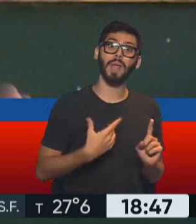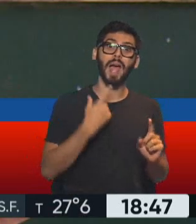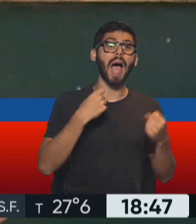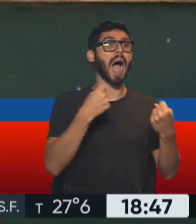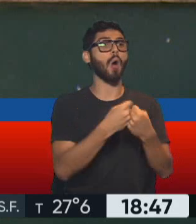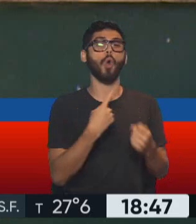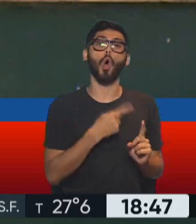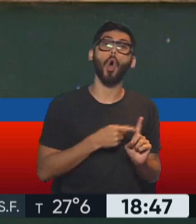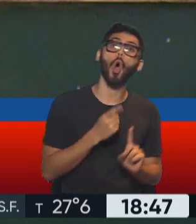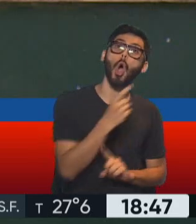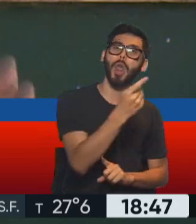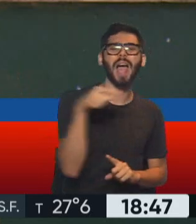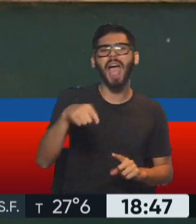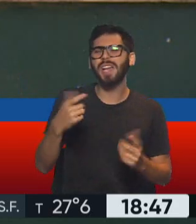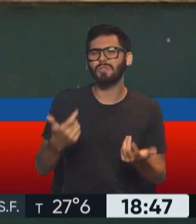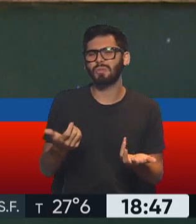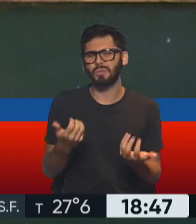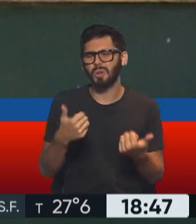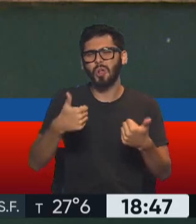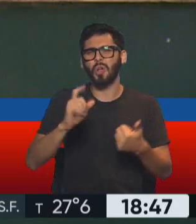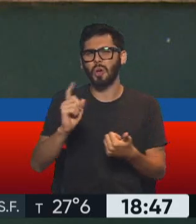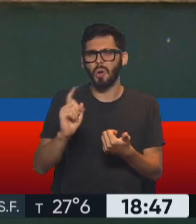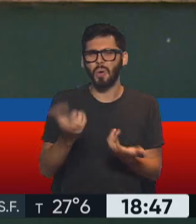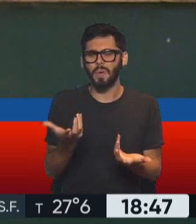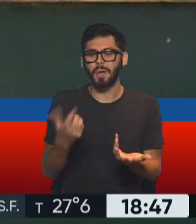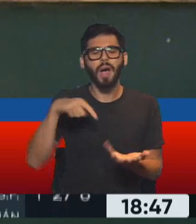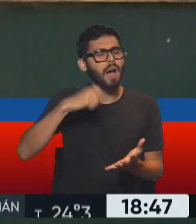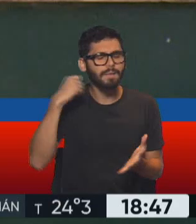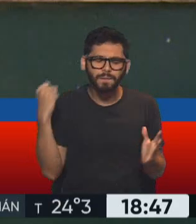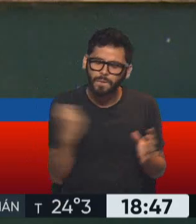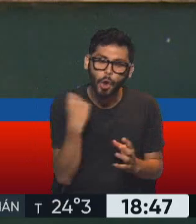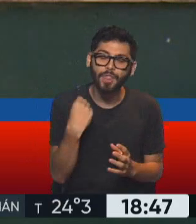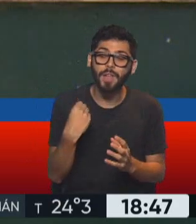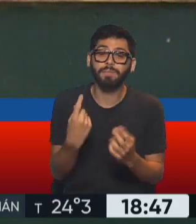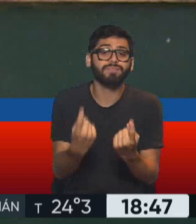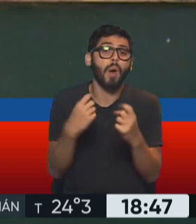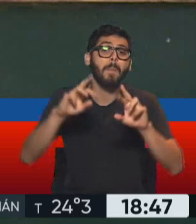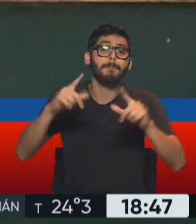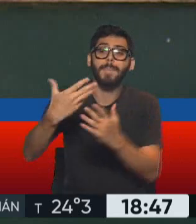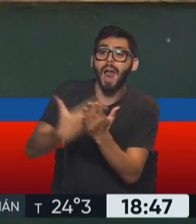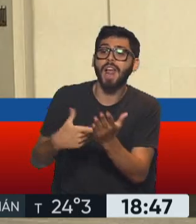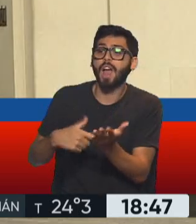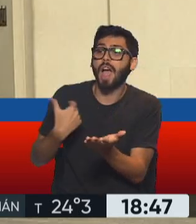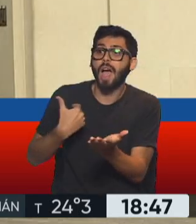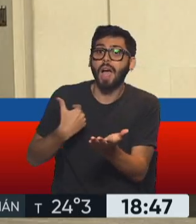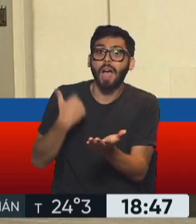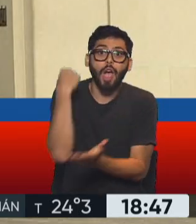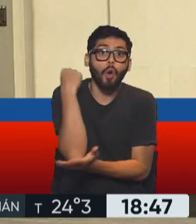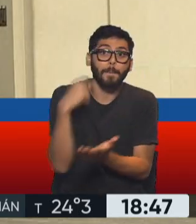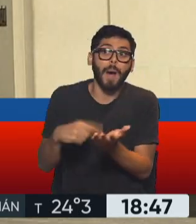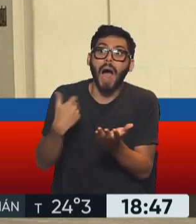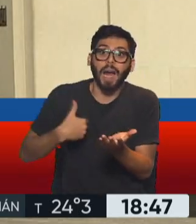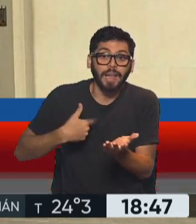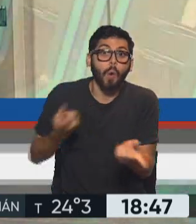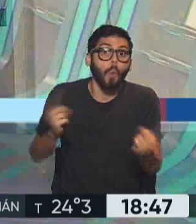ayuda a nada. Pero entendamos que acá lo importante es que necesitamos tener un plan para que la Argentina vuelva a crecer, para que la Argentina genere trabajo.